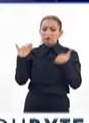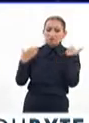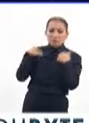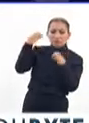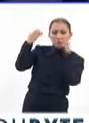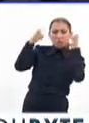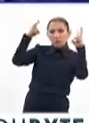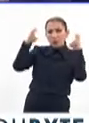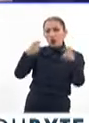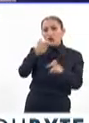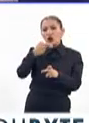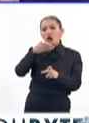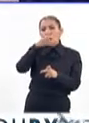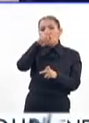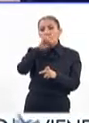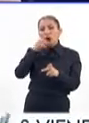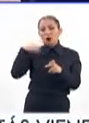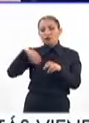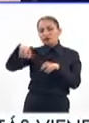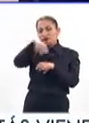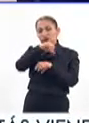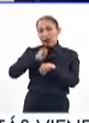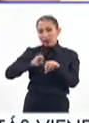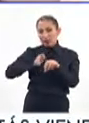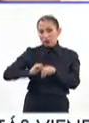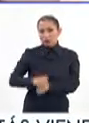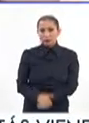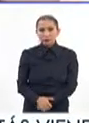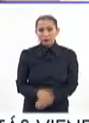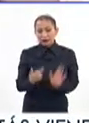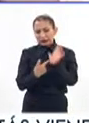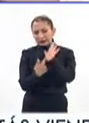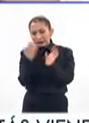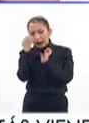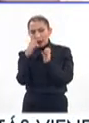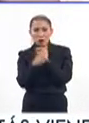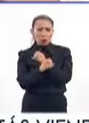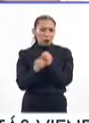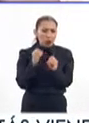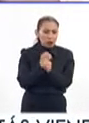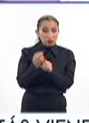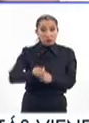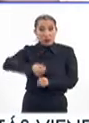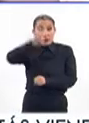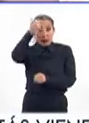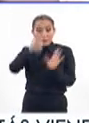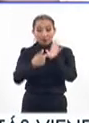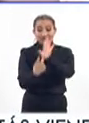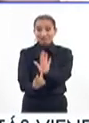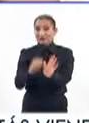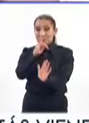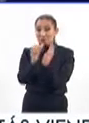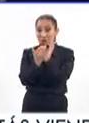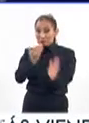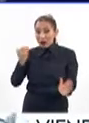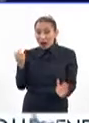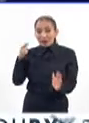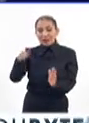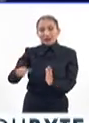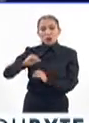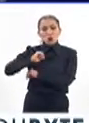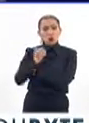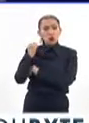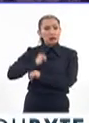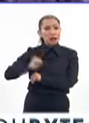disfrutar de la exposición Golfo, Mosaico Ancestral. La muestra exhibe piezas que por primera vez son presentadas al público, piezas